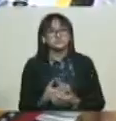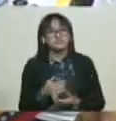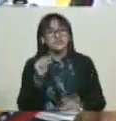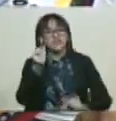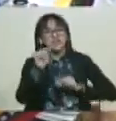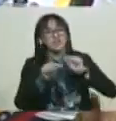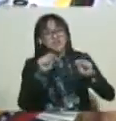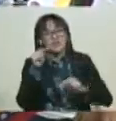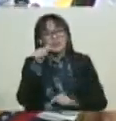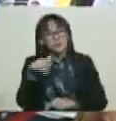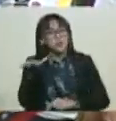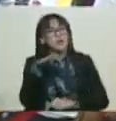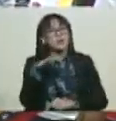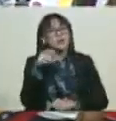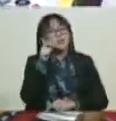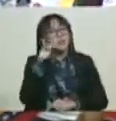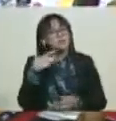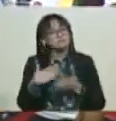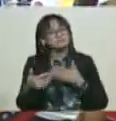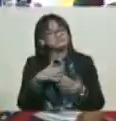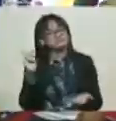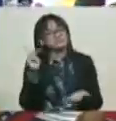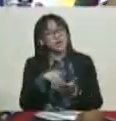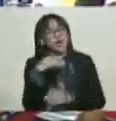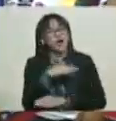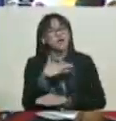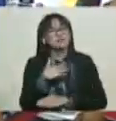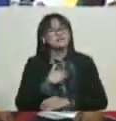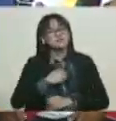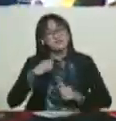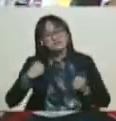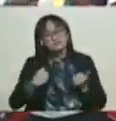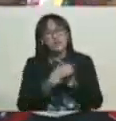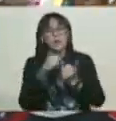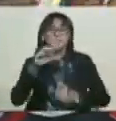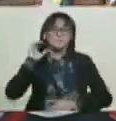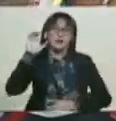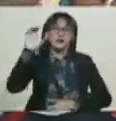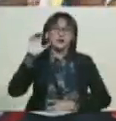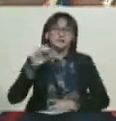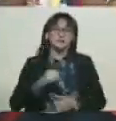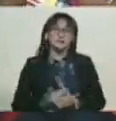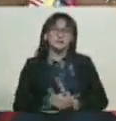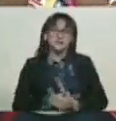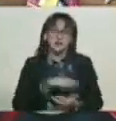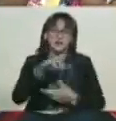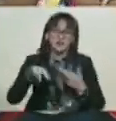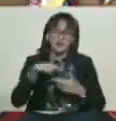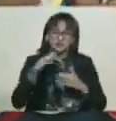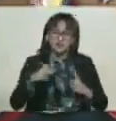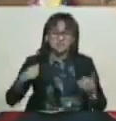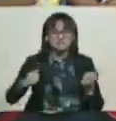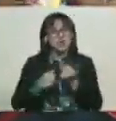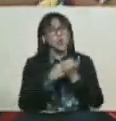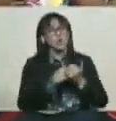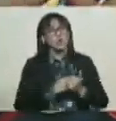el pueblo más sale a la calle a decir estoy con la patria estoy con la revolución